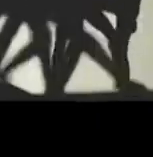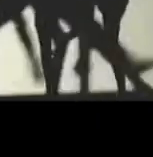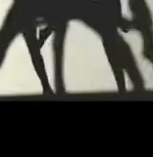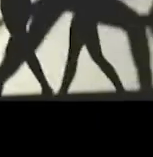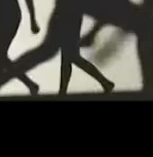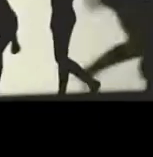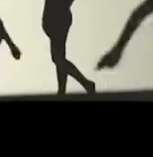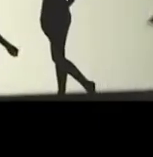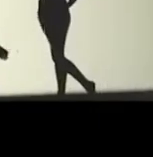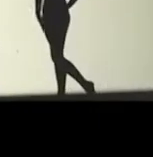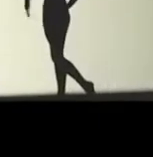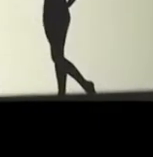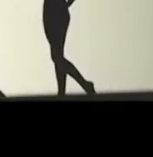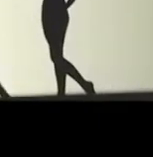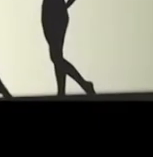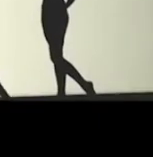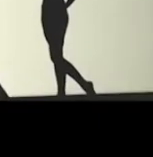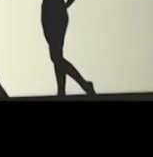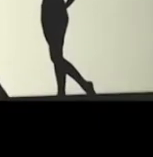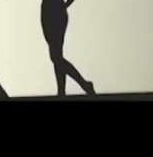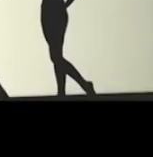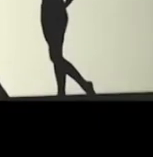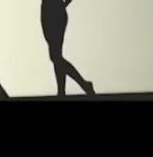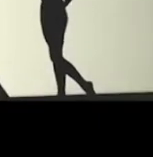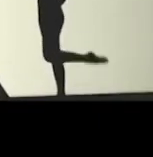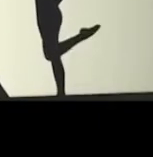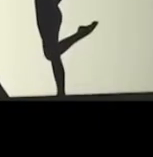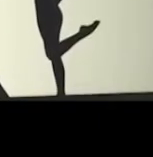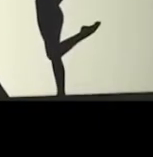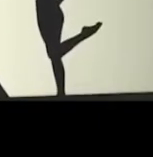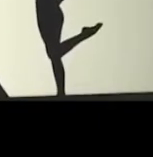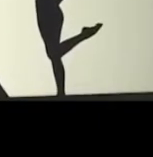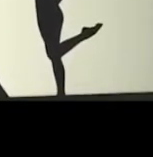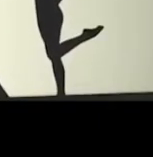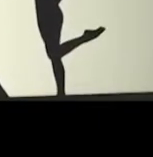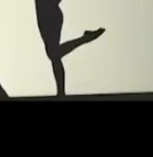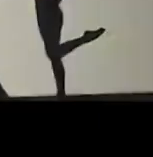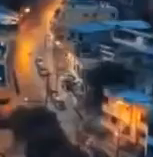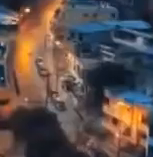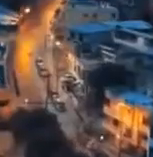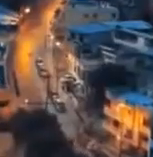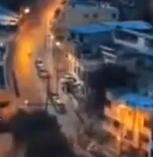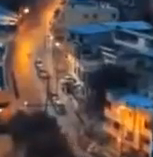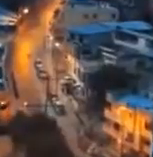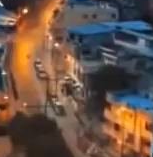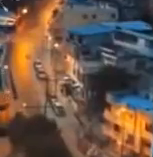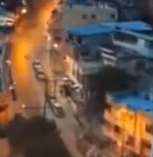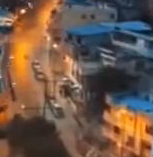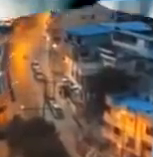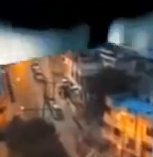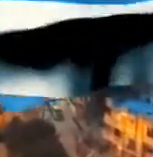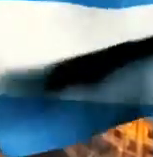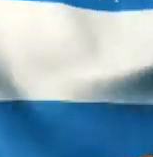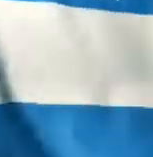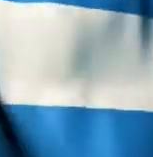al Ecuador en potencia turística, porque su belleza está en la gente.